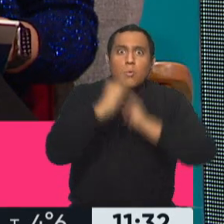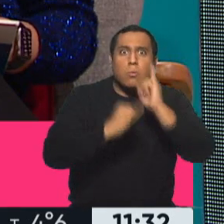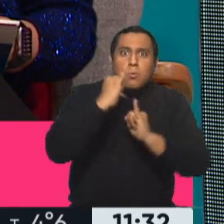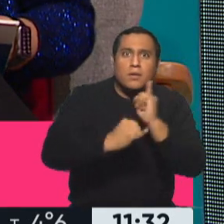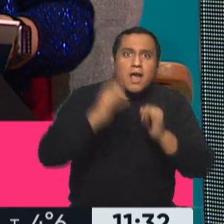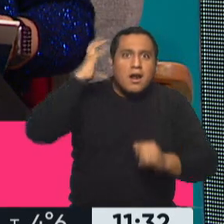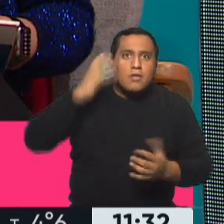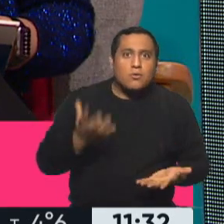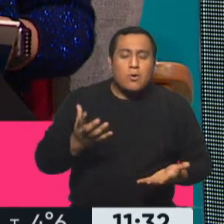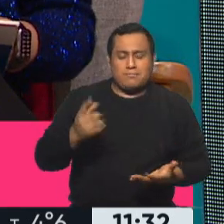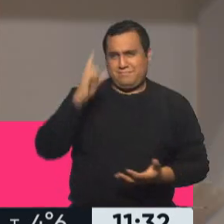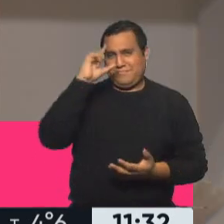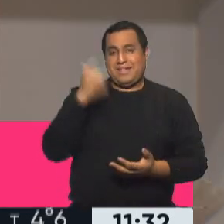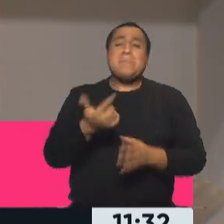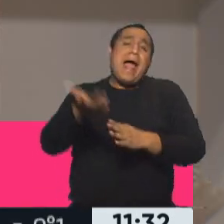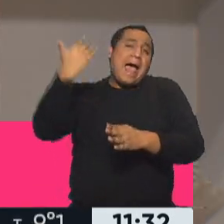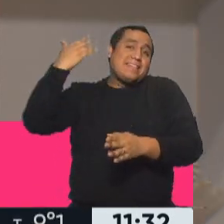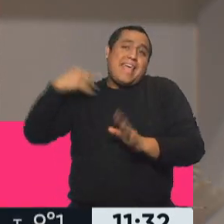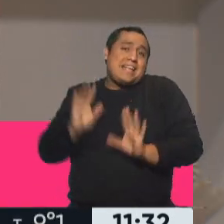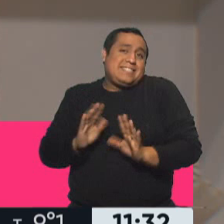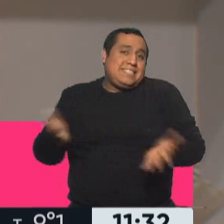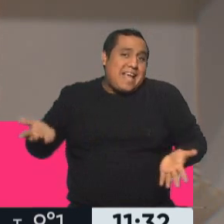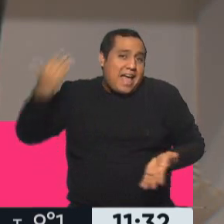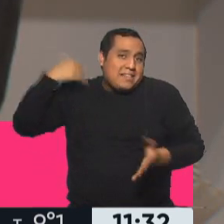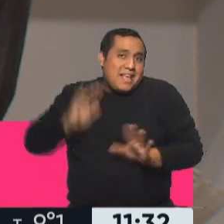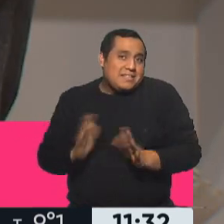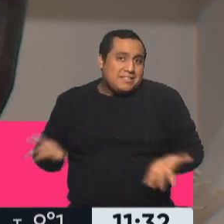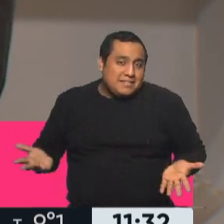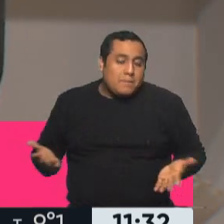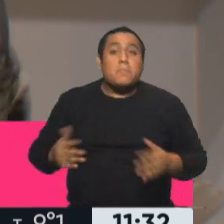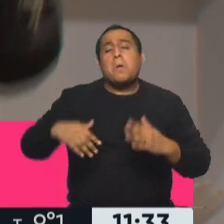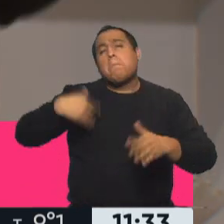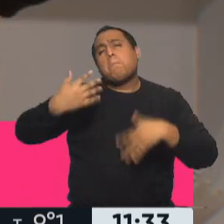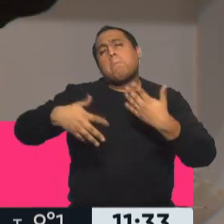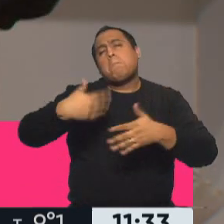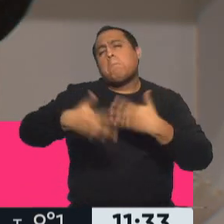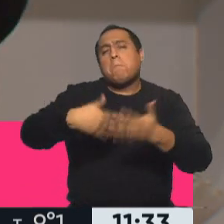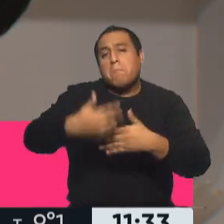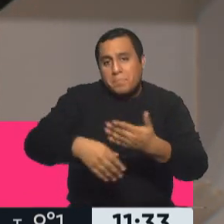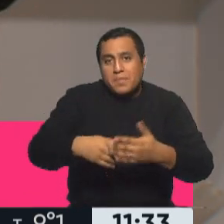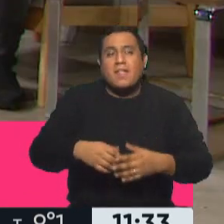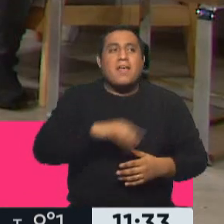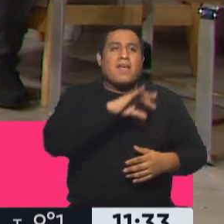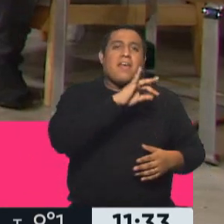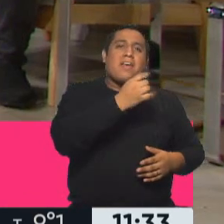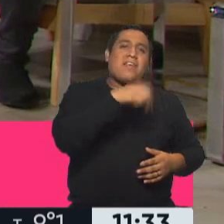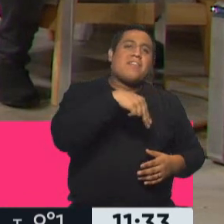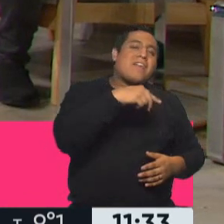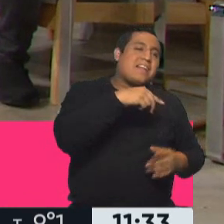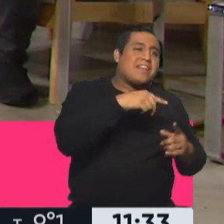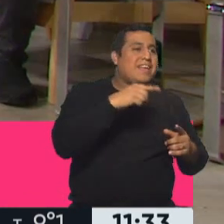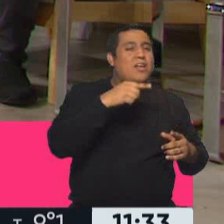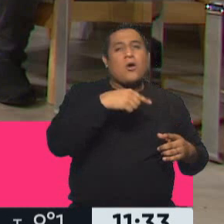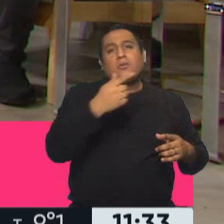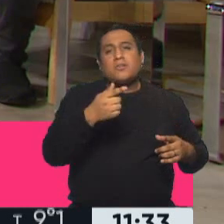claro, o sea, era re loco. Pero bueno, en esa época era así. Era la manera. En cambio, bueno, cuando pasó lo de Dad Henning y David Copperfield, la diferencia